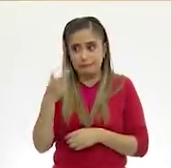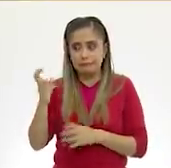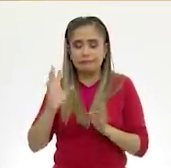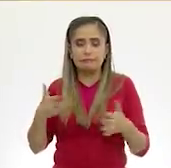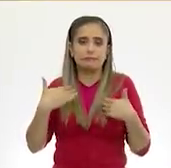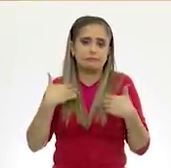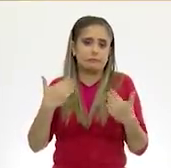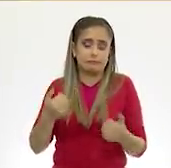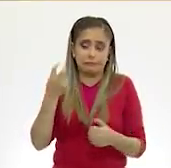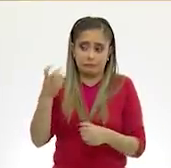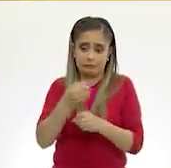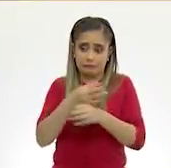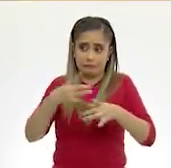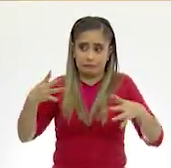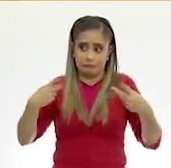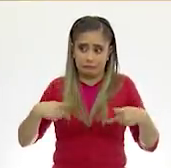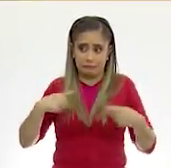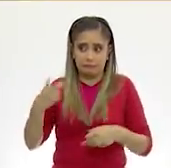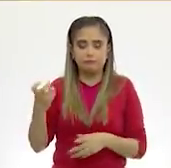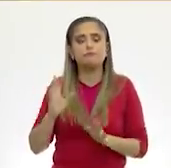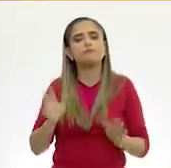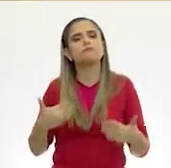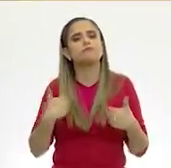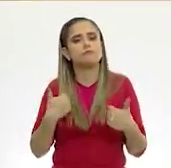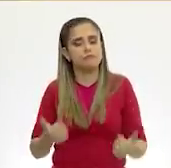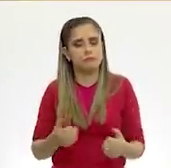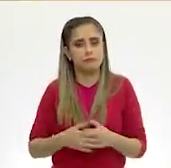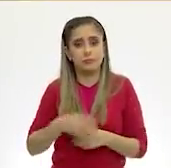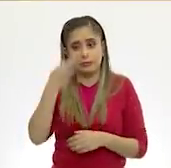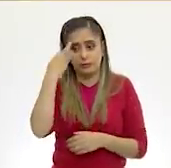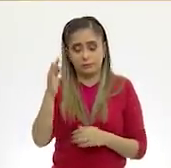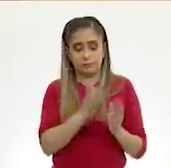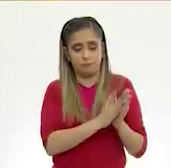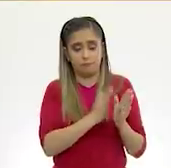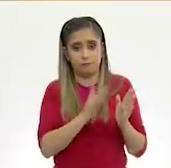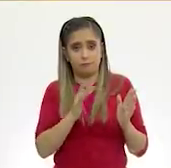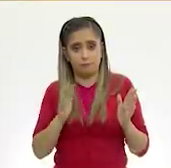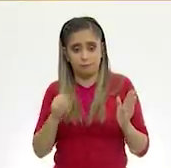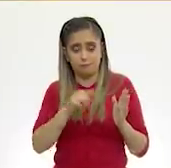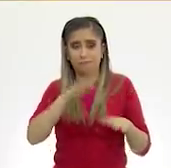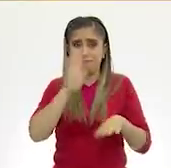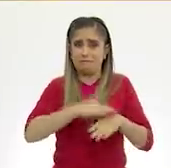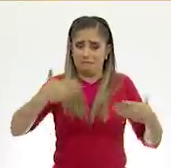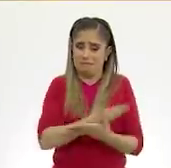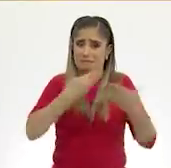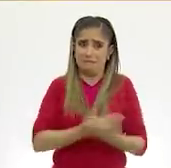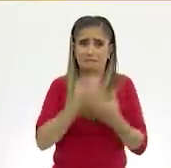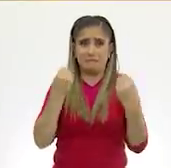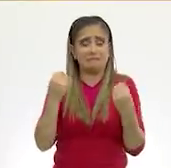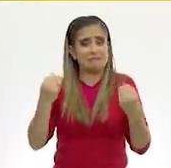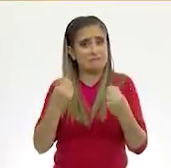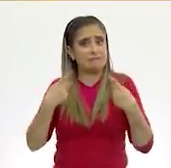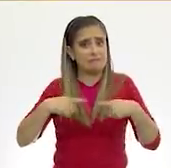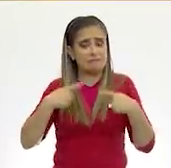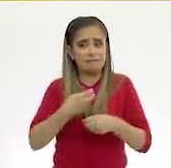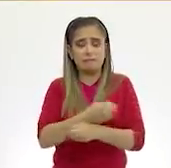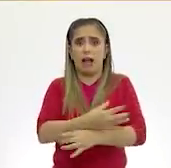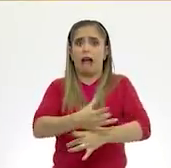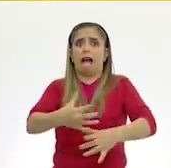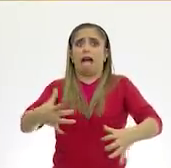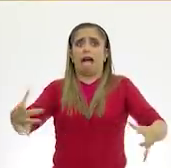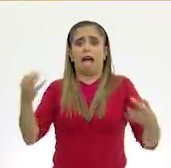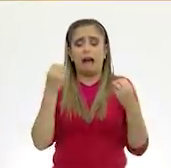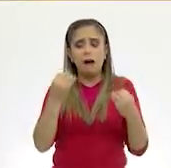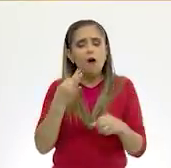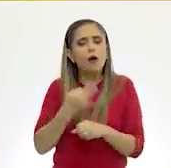de la población en nuestro país y el periodo en que se llevó a cabo. Cabe señalar